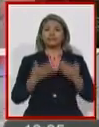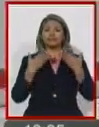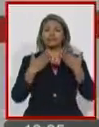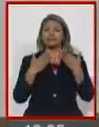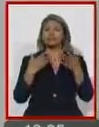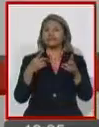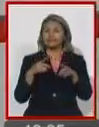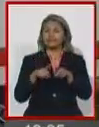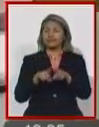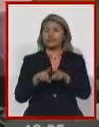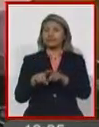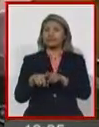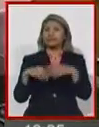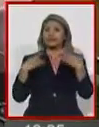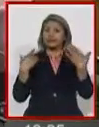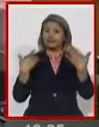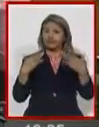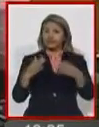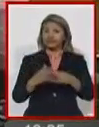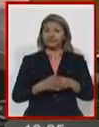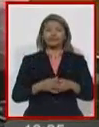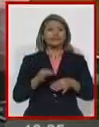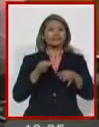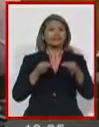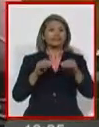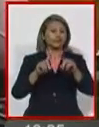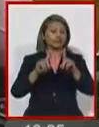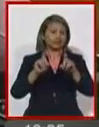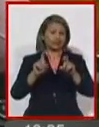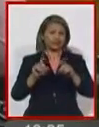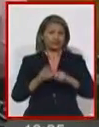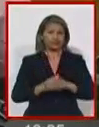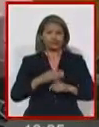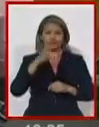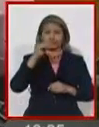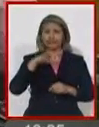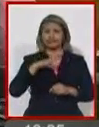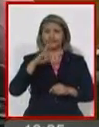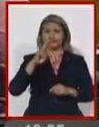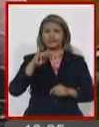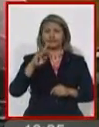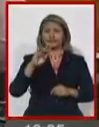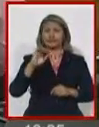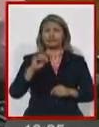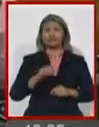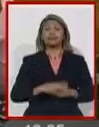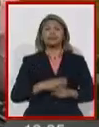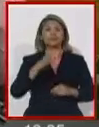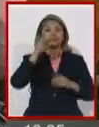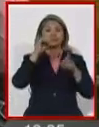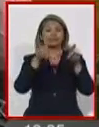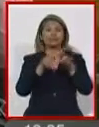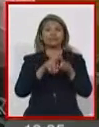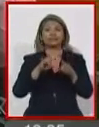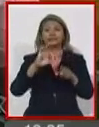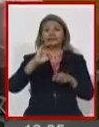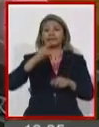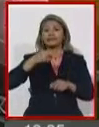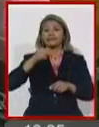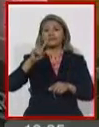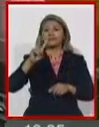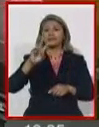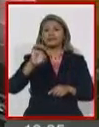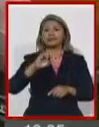Gracias, compañeros. Efectivamente, vamos a transmitir las consultas al señor Mario Chávez Landívar, hermano de Carlos Chávez,